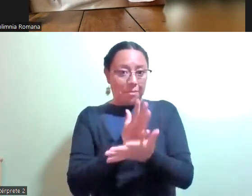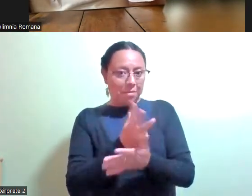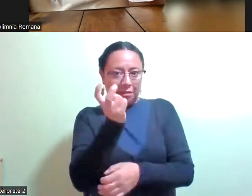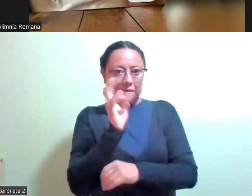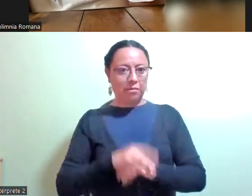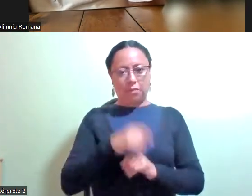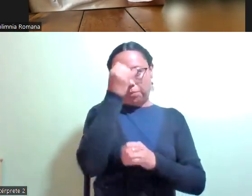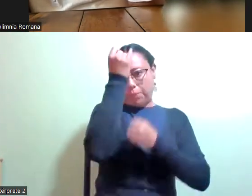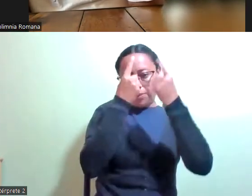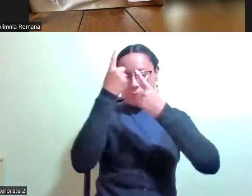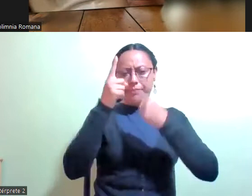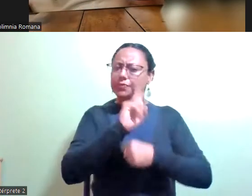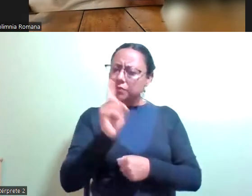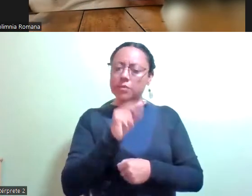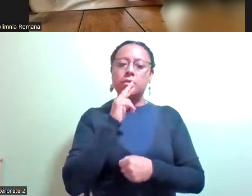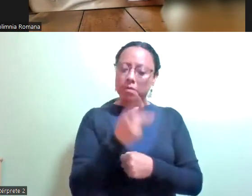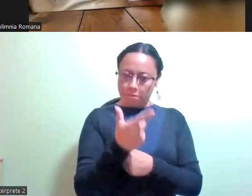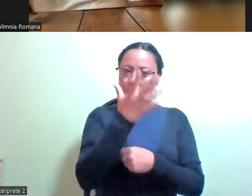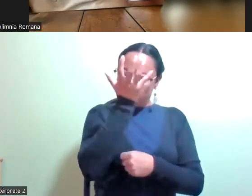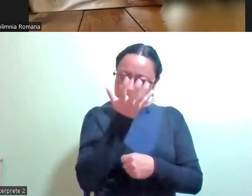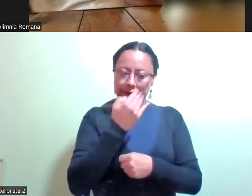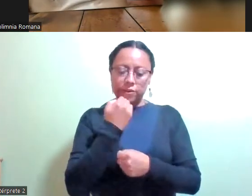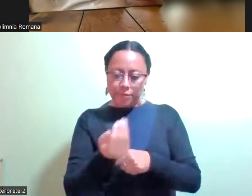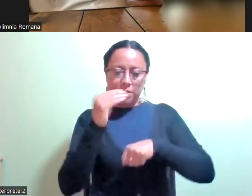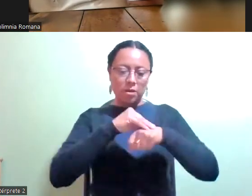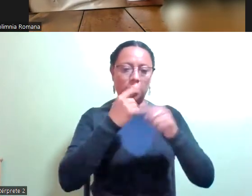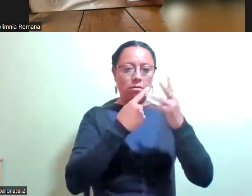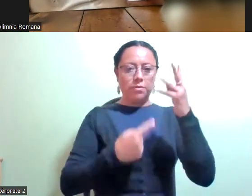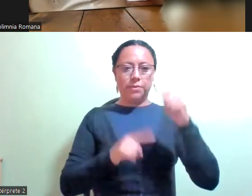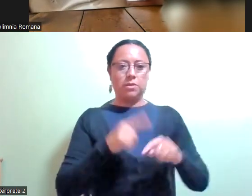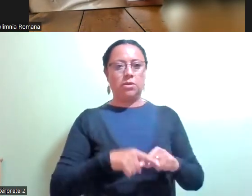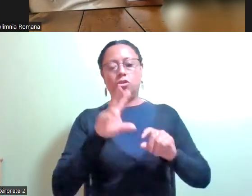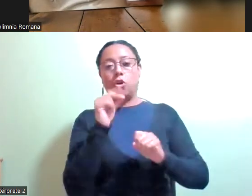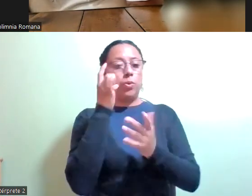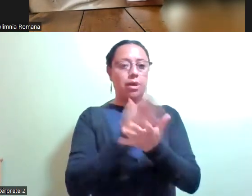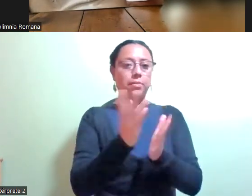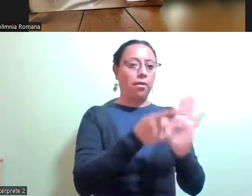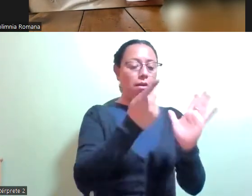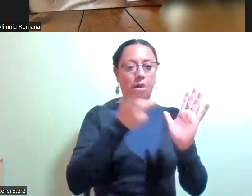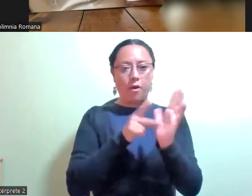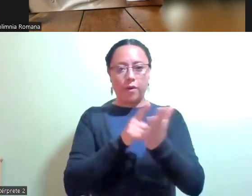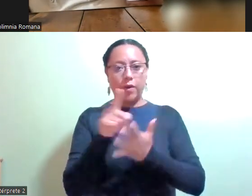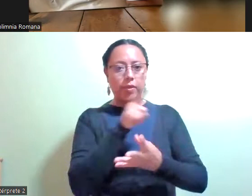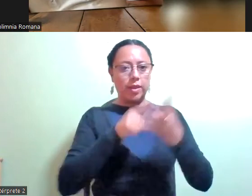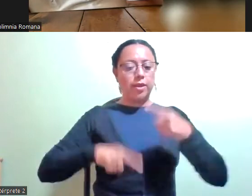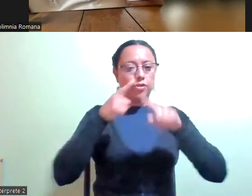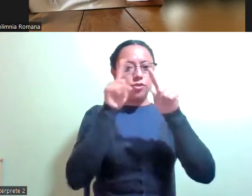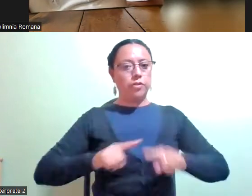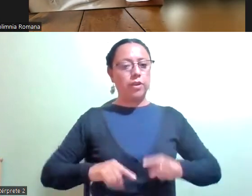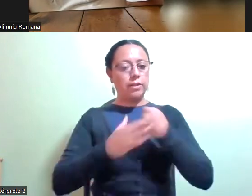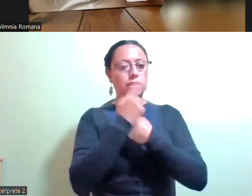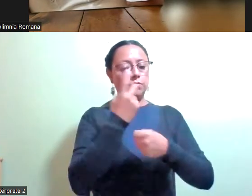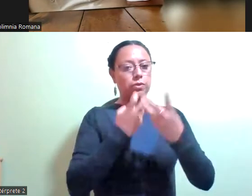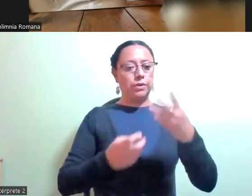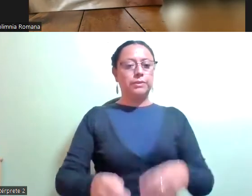incorporar disposiciones de manera profusa, reiterativas, de derechos que ya claramente, a la luz de la lógica, la experiencia, la sana